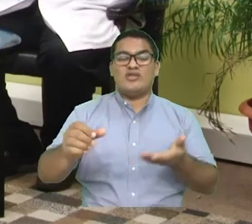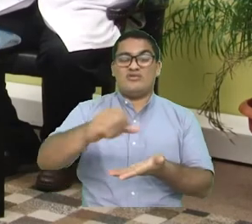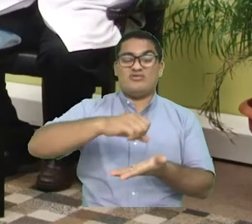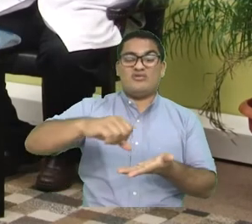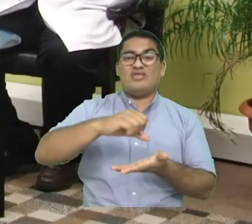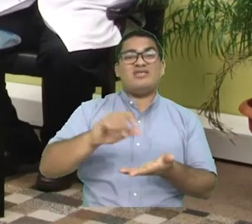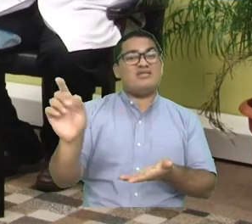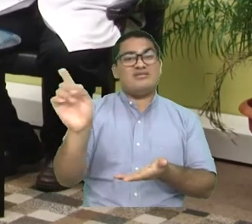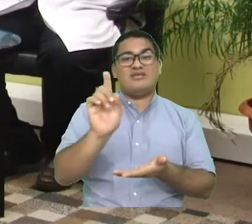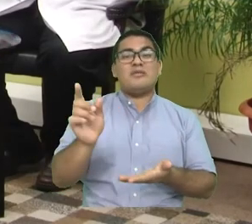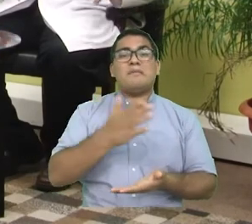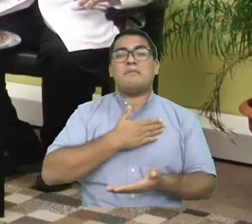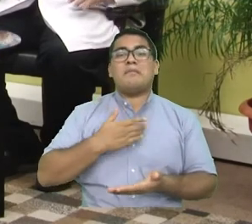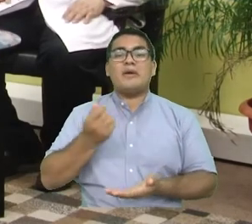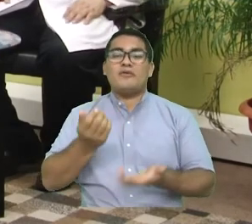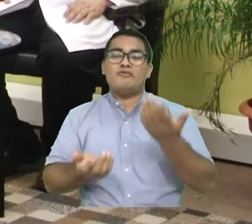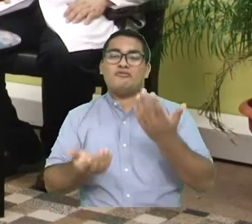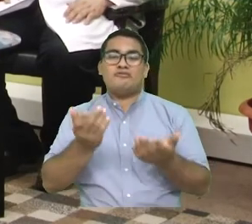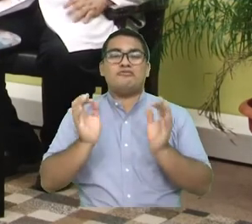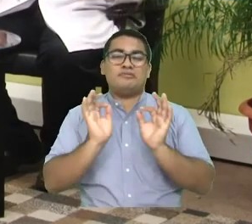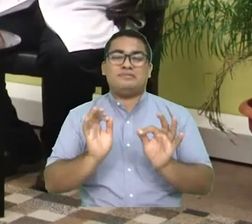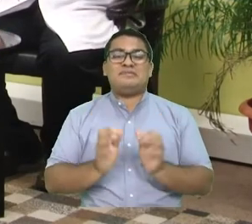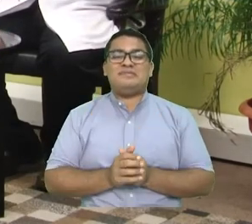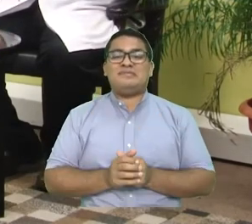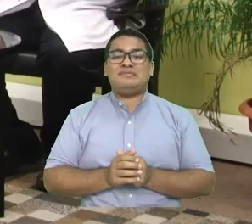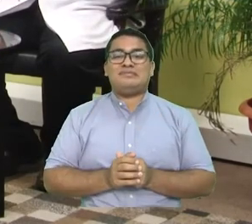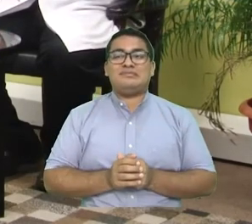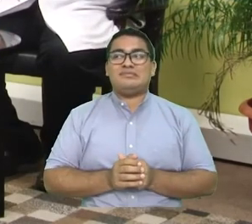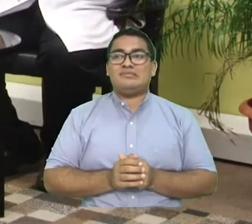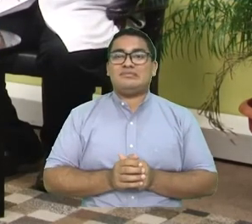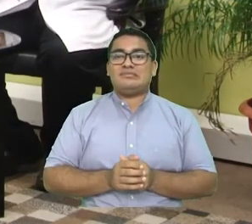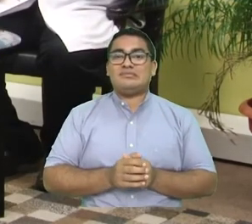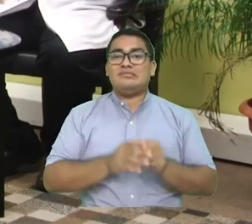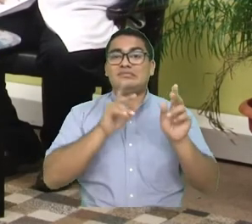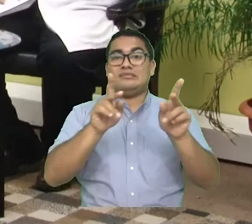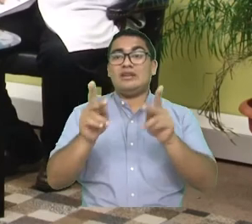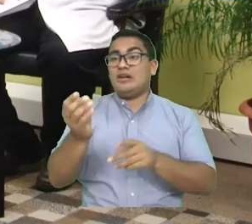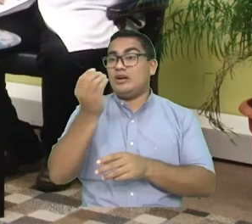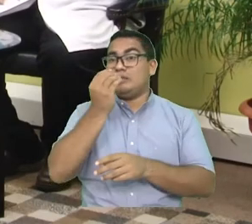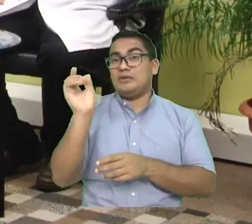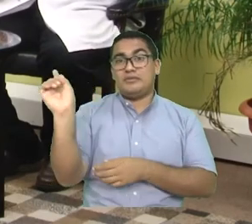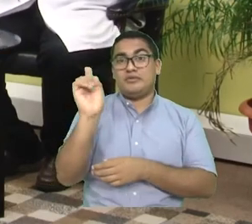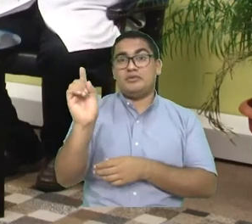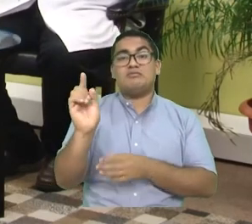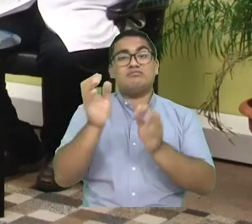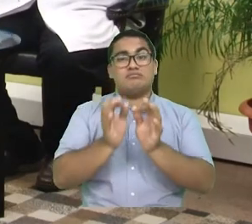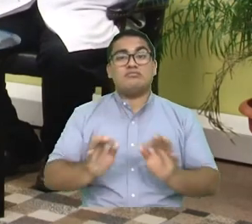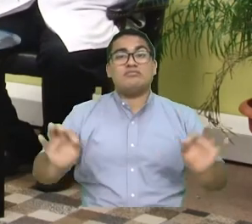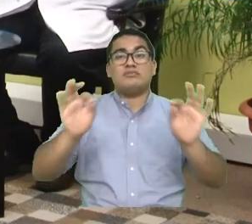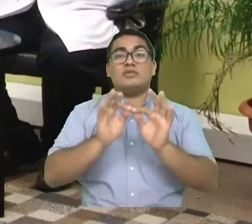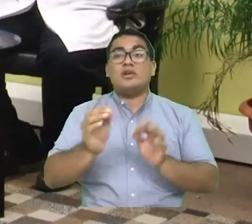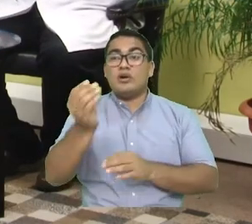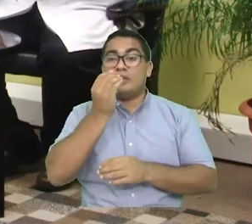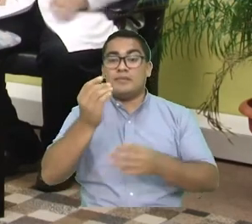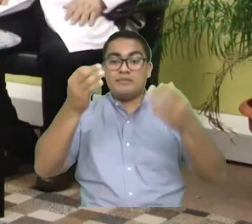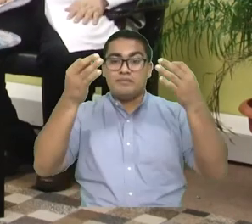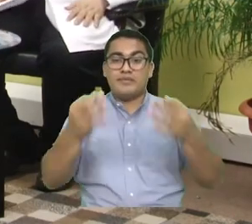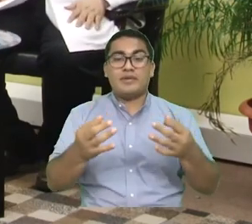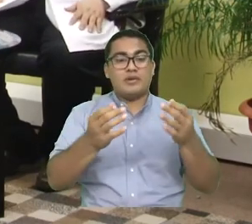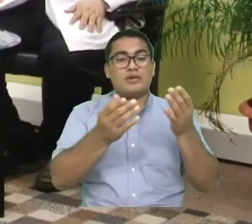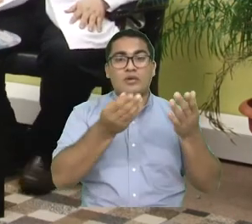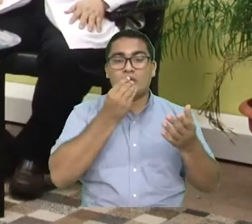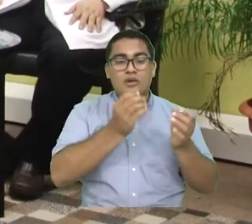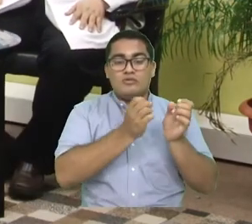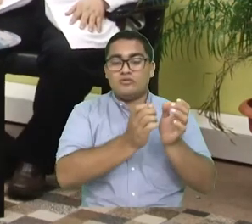más de hervir las cosas. A veces no es tanto no comer, sino es comer bien y porciones adecuadas. Correcto, eso es lo que